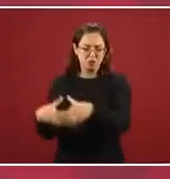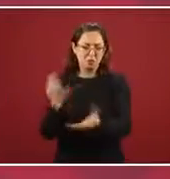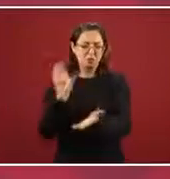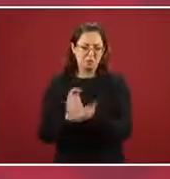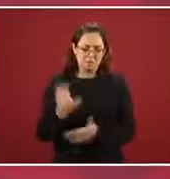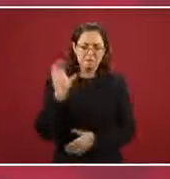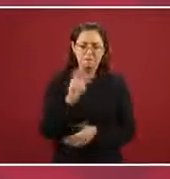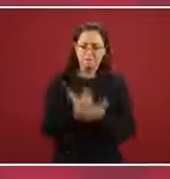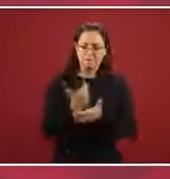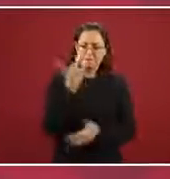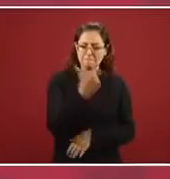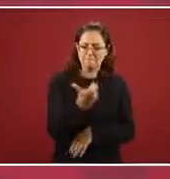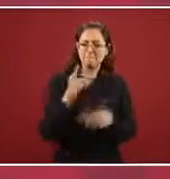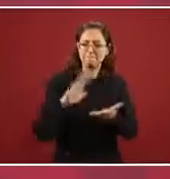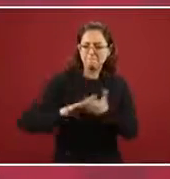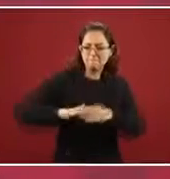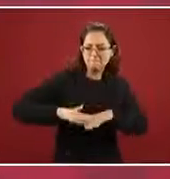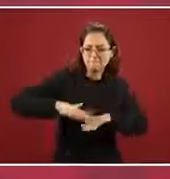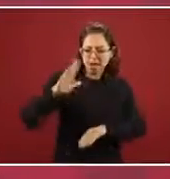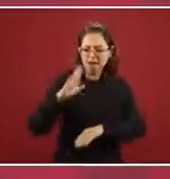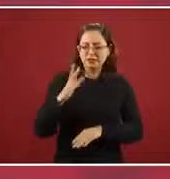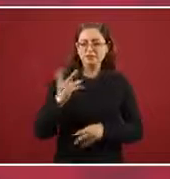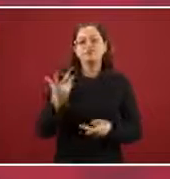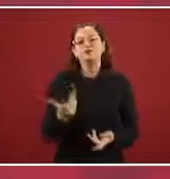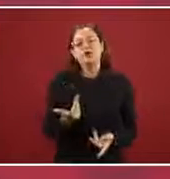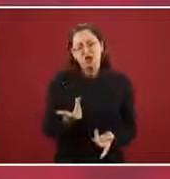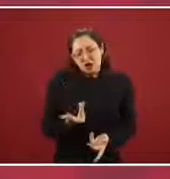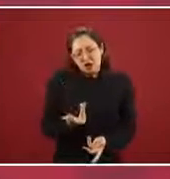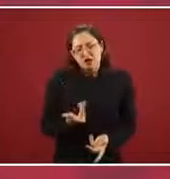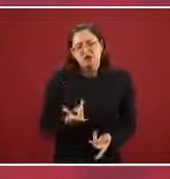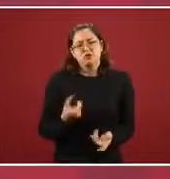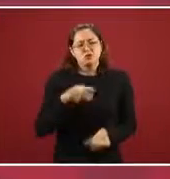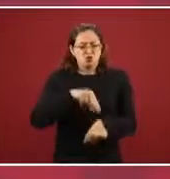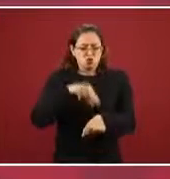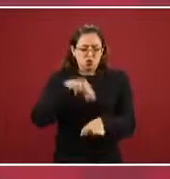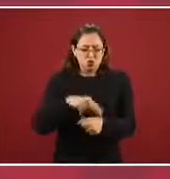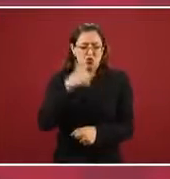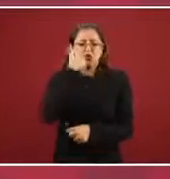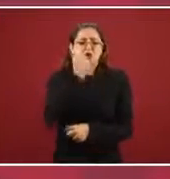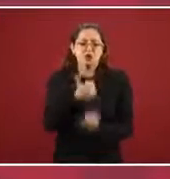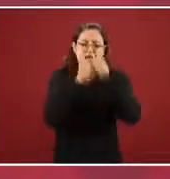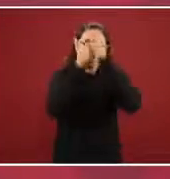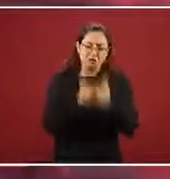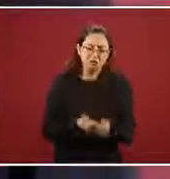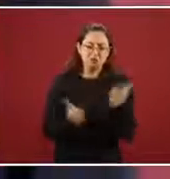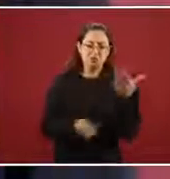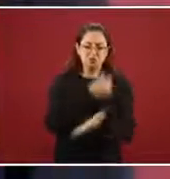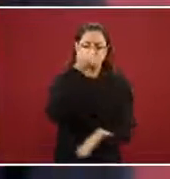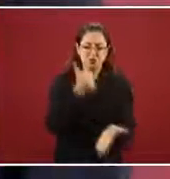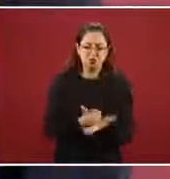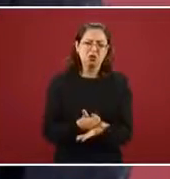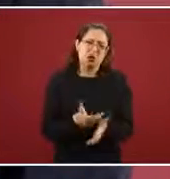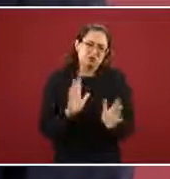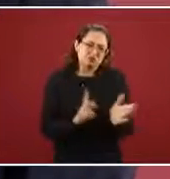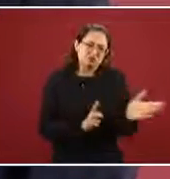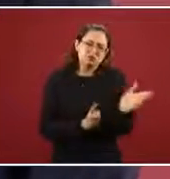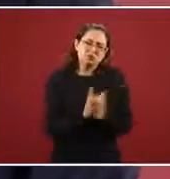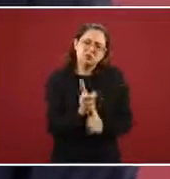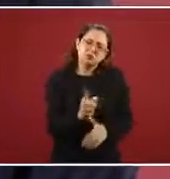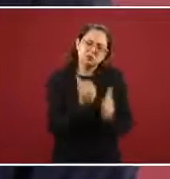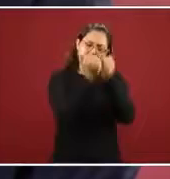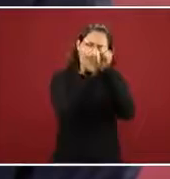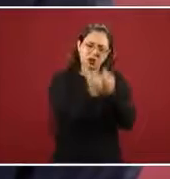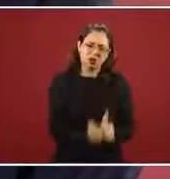México o en las ciudades pues tiene derecho, ¿no? Nadie está obligado a irse a